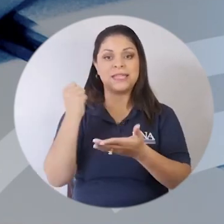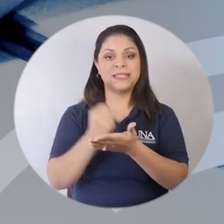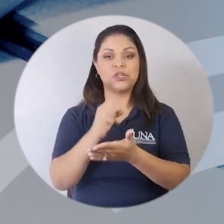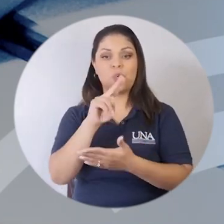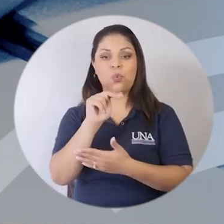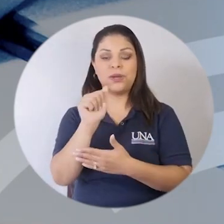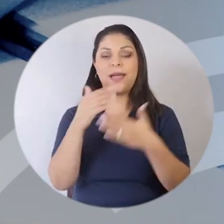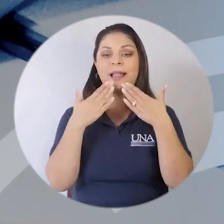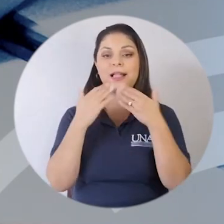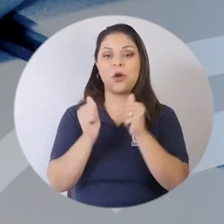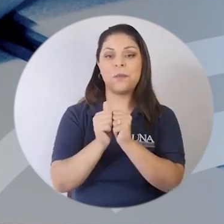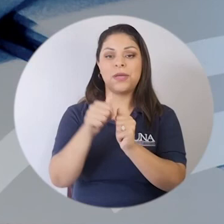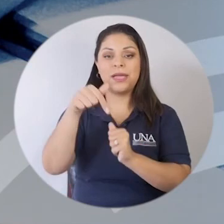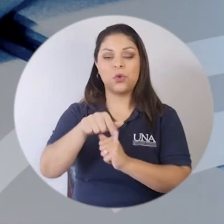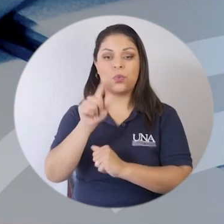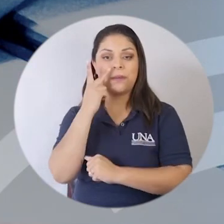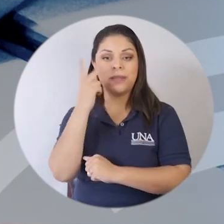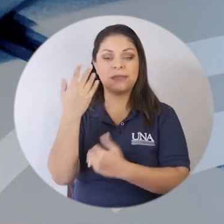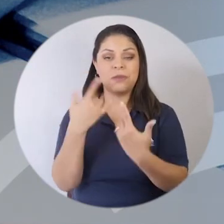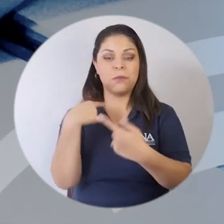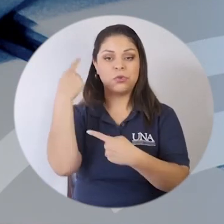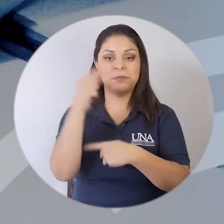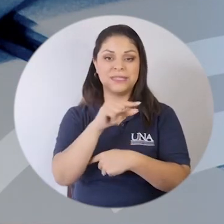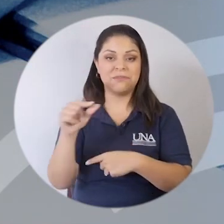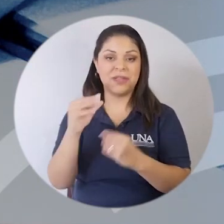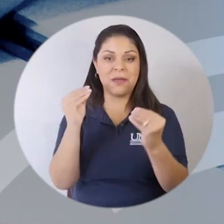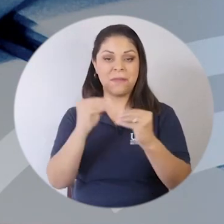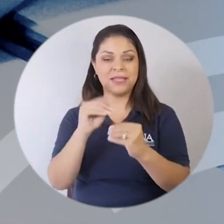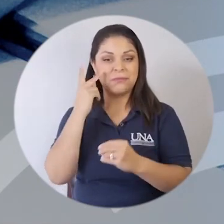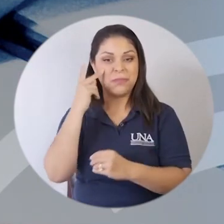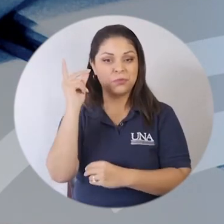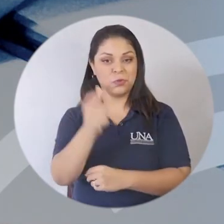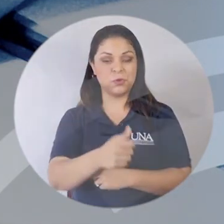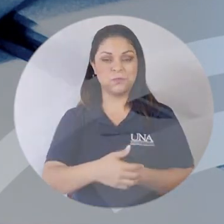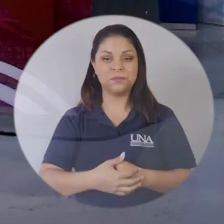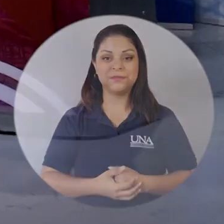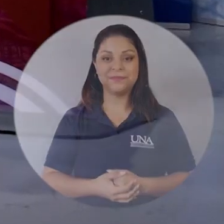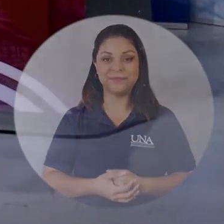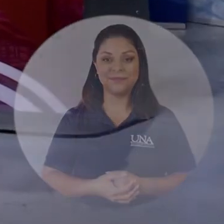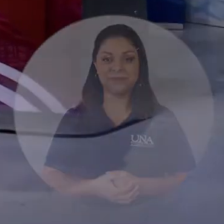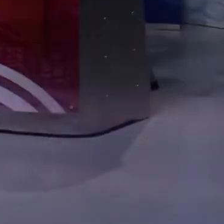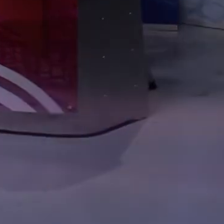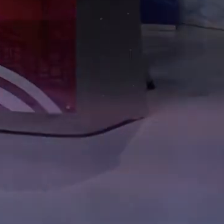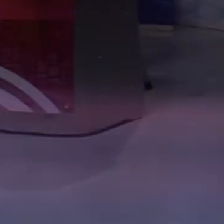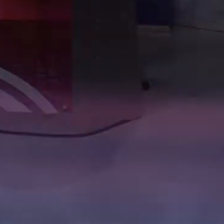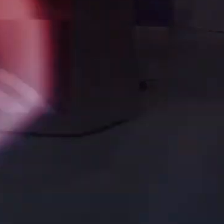con sello UNA. Gracias por acompañarnos aquí en Una Mirada. Le esperamos la próxima semana con más. Hasta pronto.